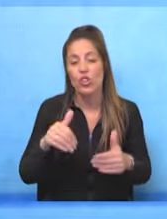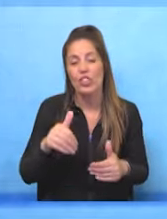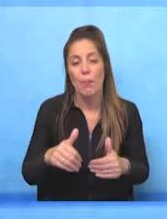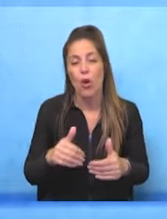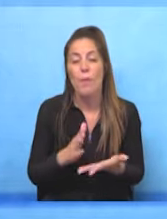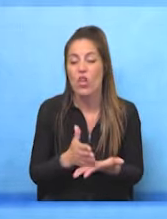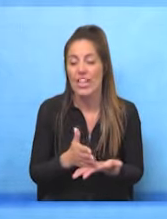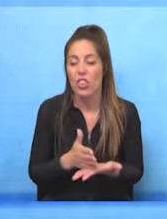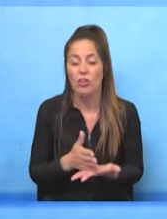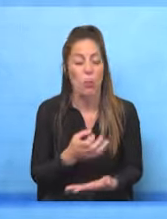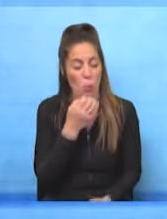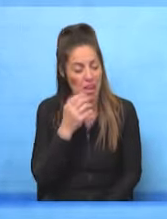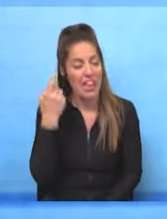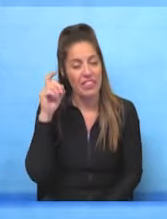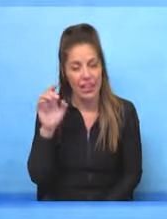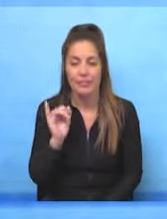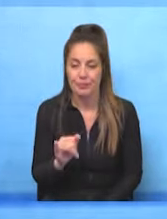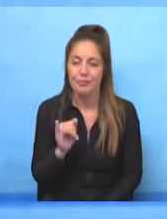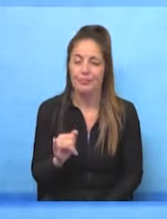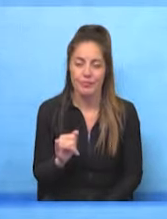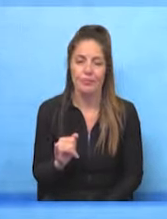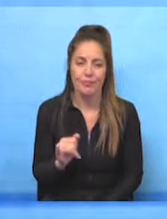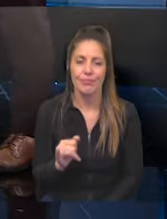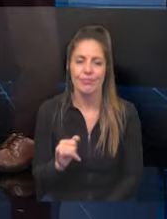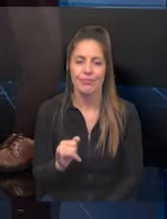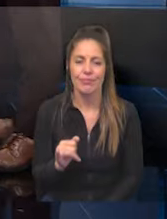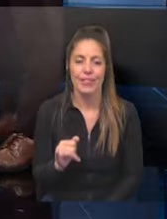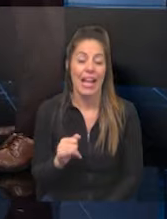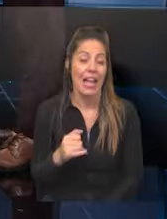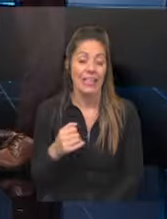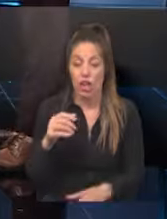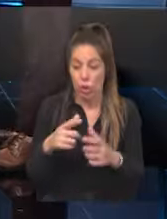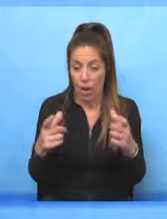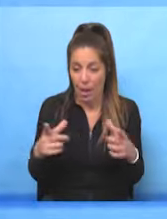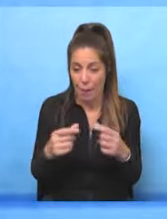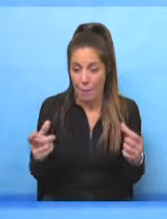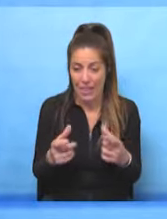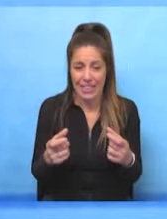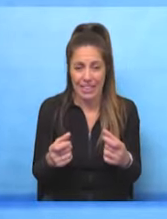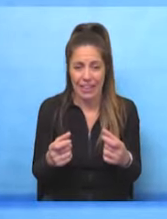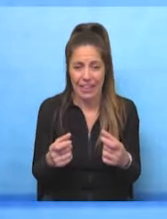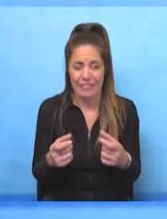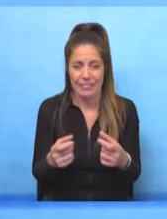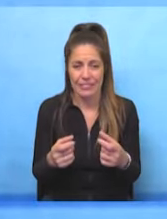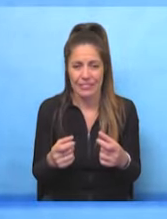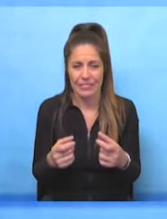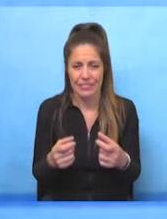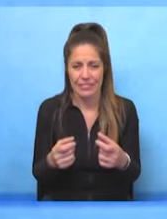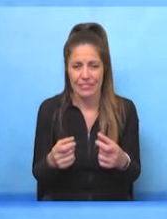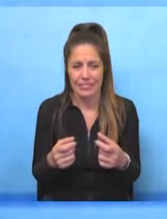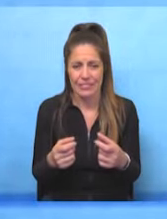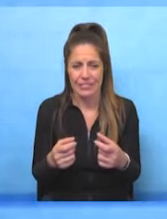moderador es muy buena idea es decir entre todas las papeletas esta estaba estaba lo de